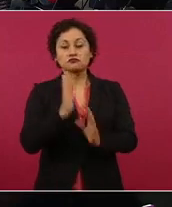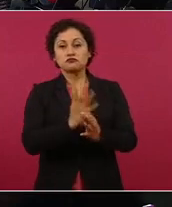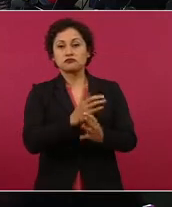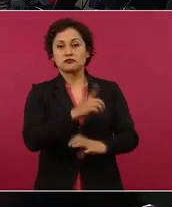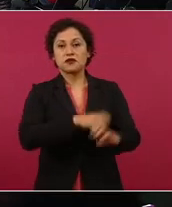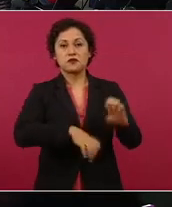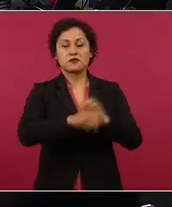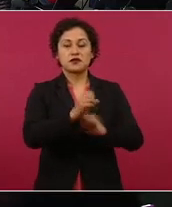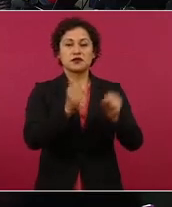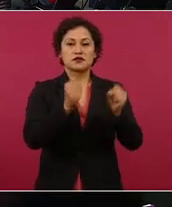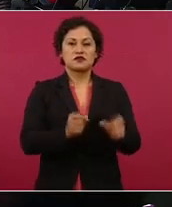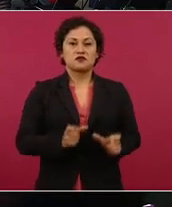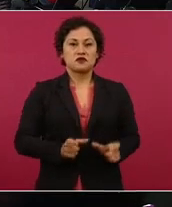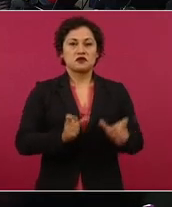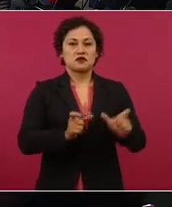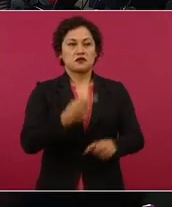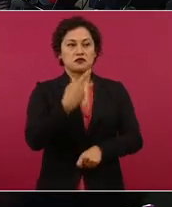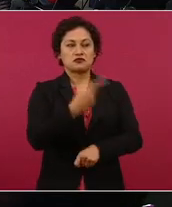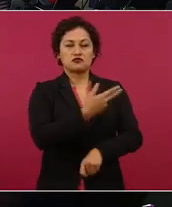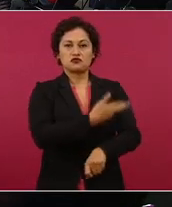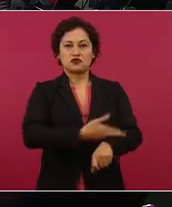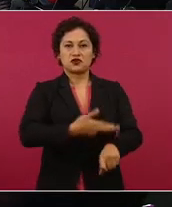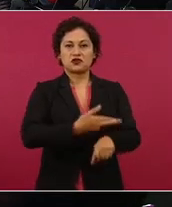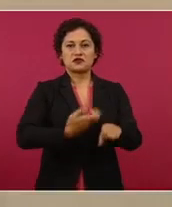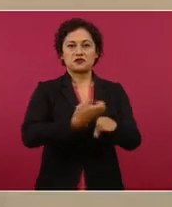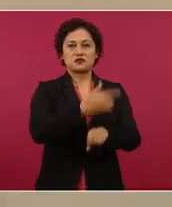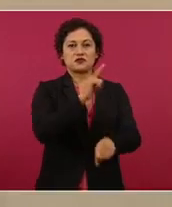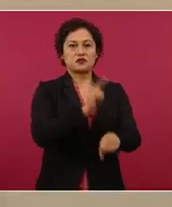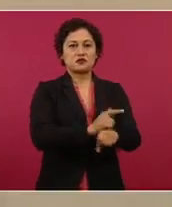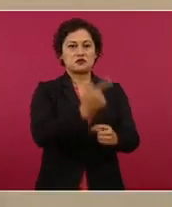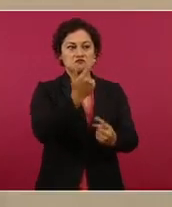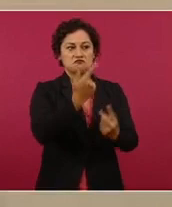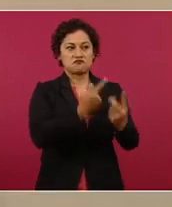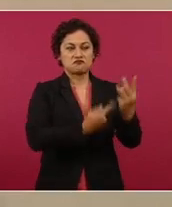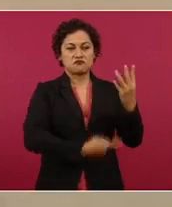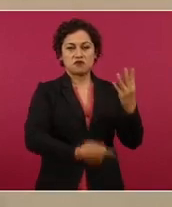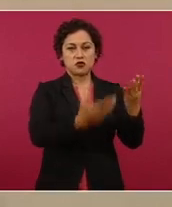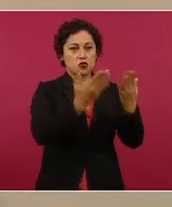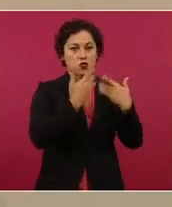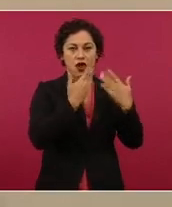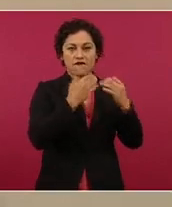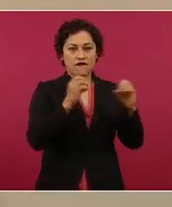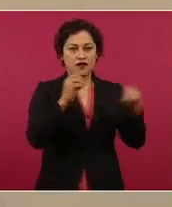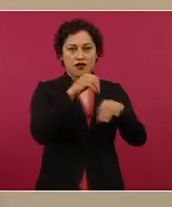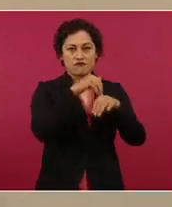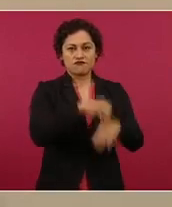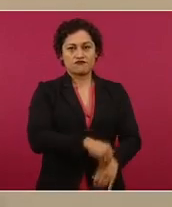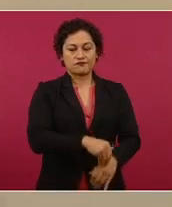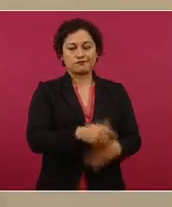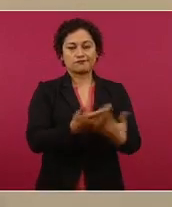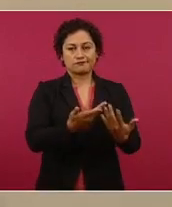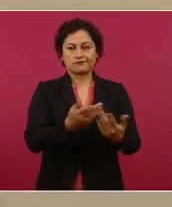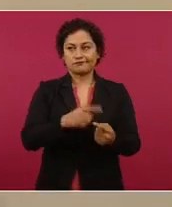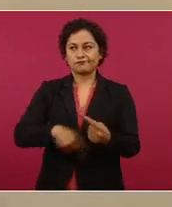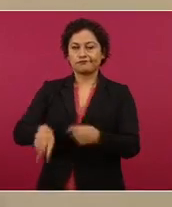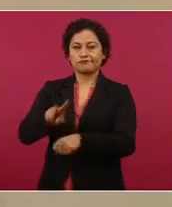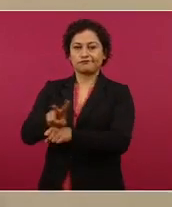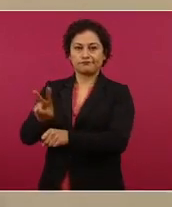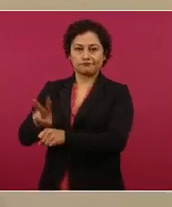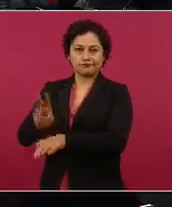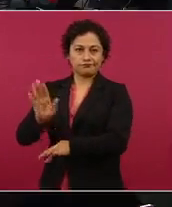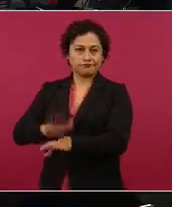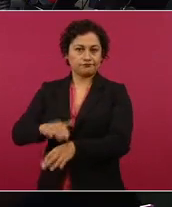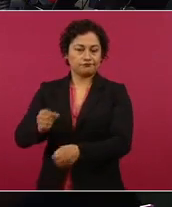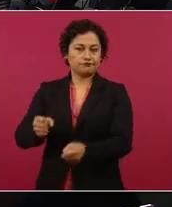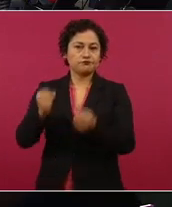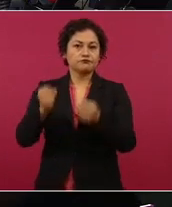que tenía un registro estatal, no cumplía con las características para prestar este servicio. Se busca que todas